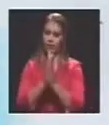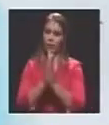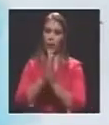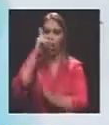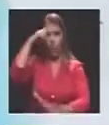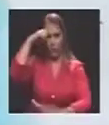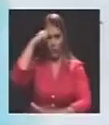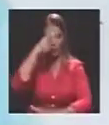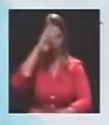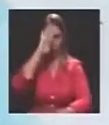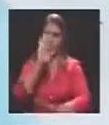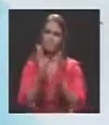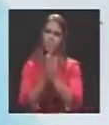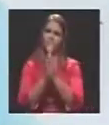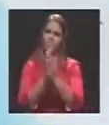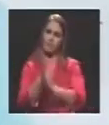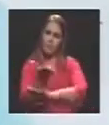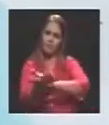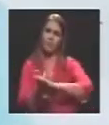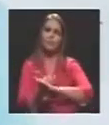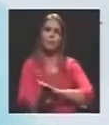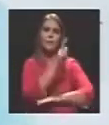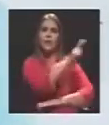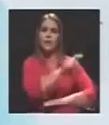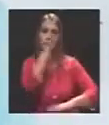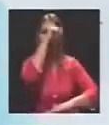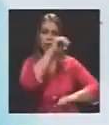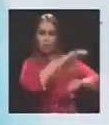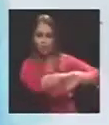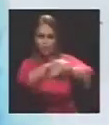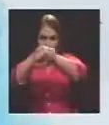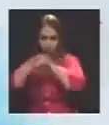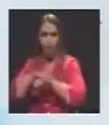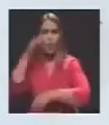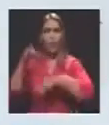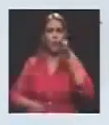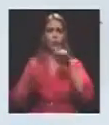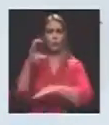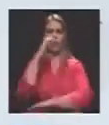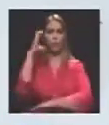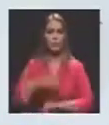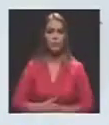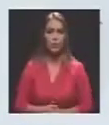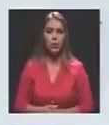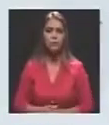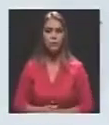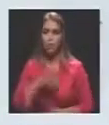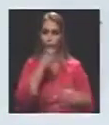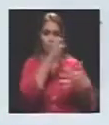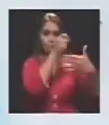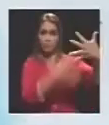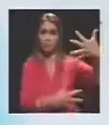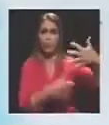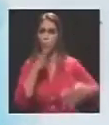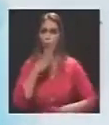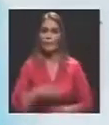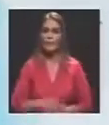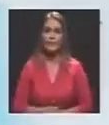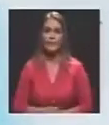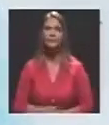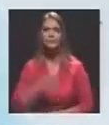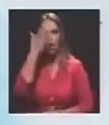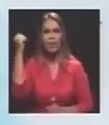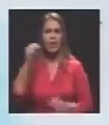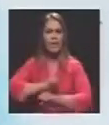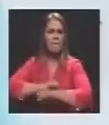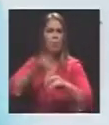al gobierno de Cuba que esos criminales sean entregados a la justicia colombiana, porque no existen protocolos para legitimar un